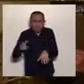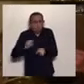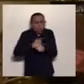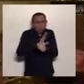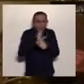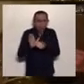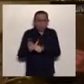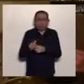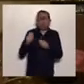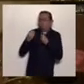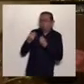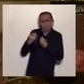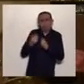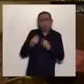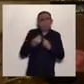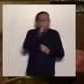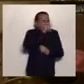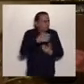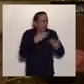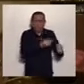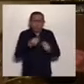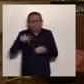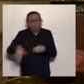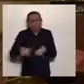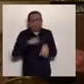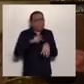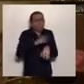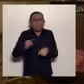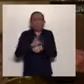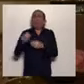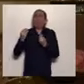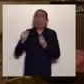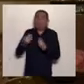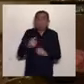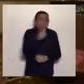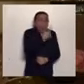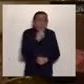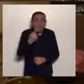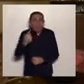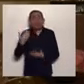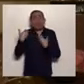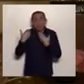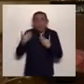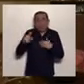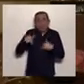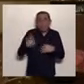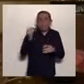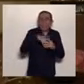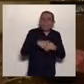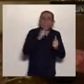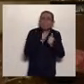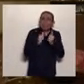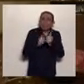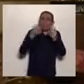de coronavirus. Uno dice, pero ¿cómo puedo servir a los demás? Cada uno de nosotros tiene su parte en esta historia